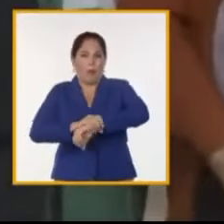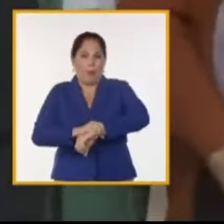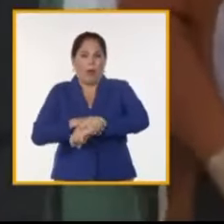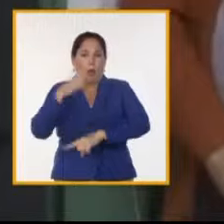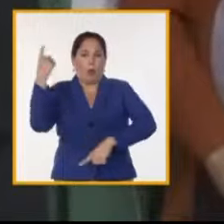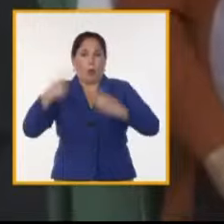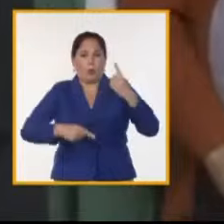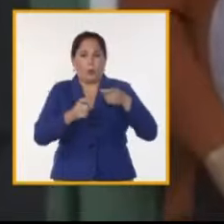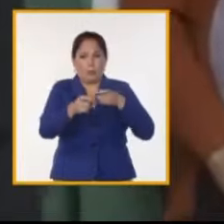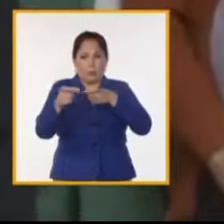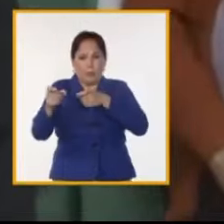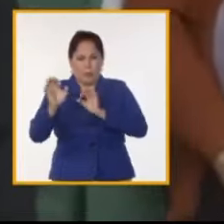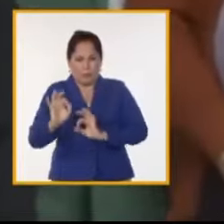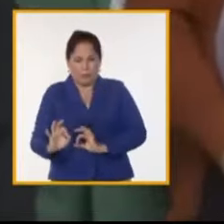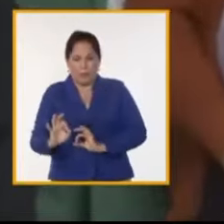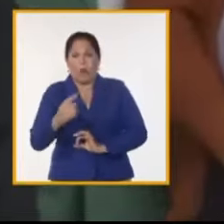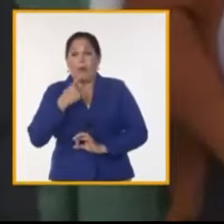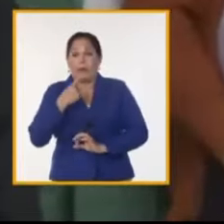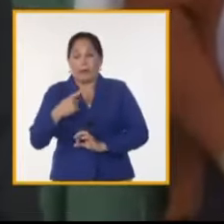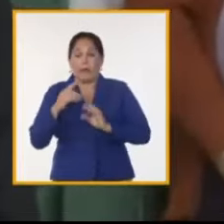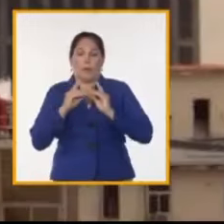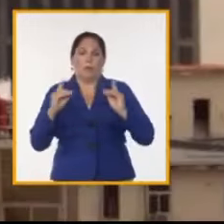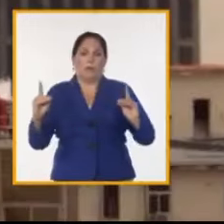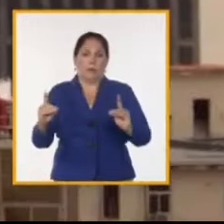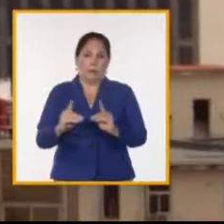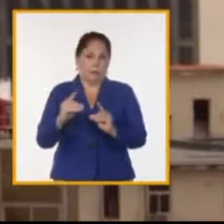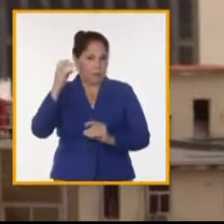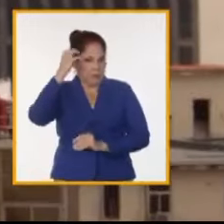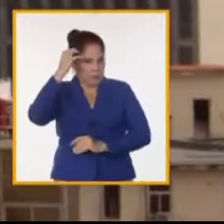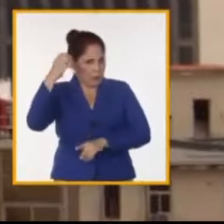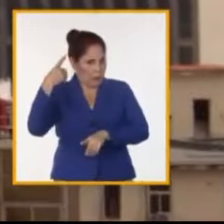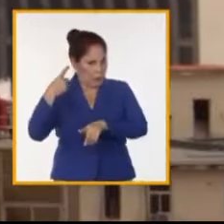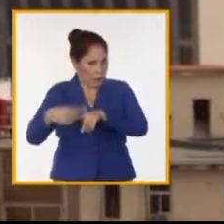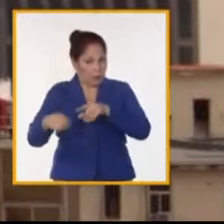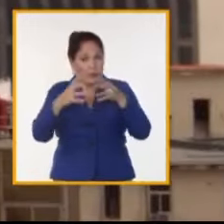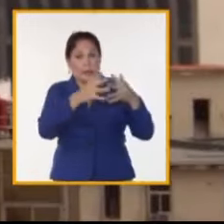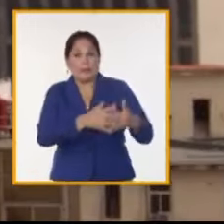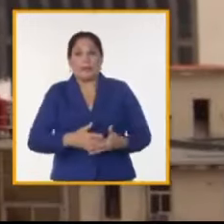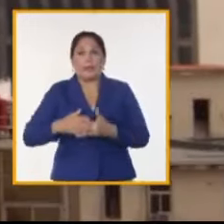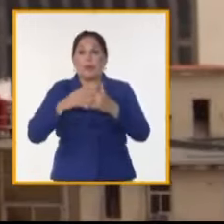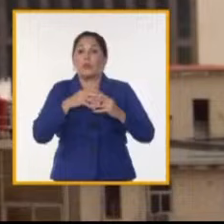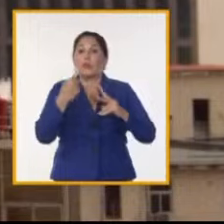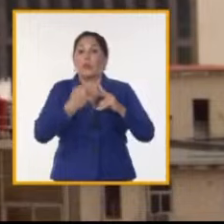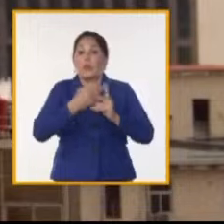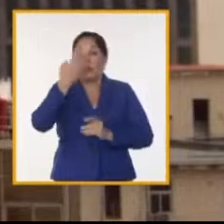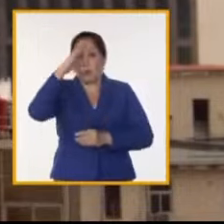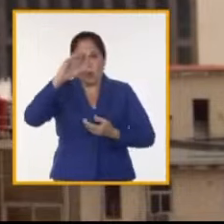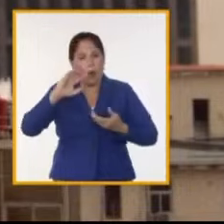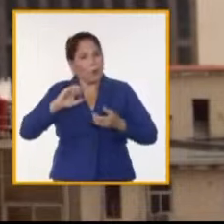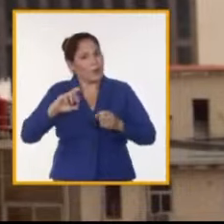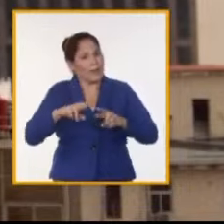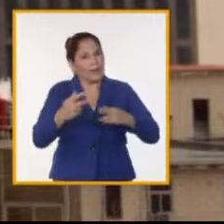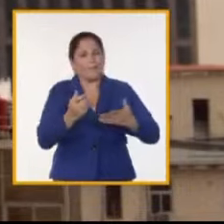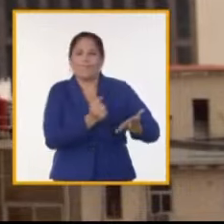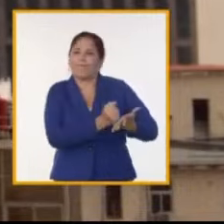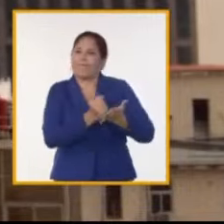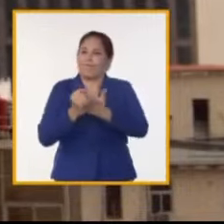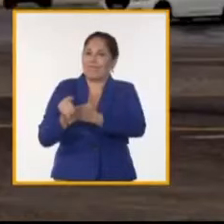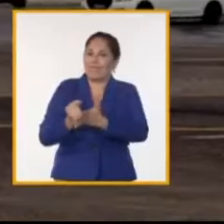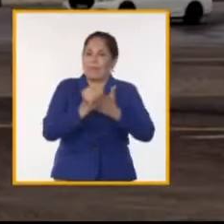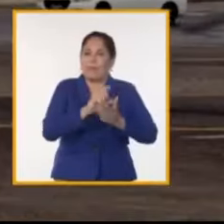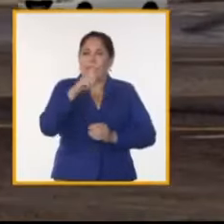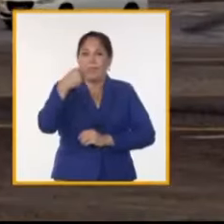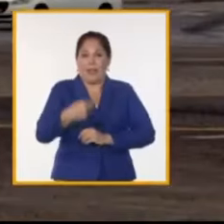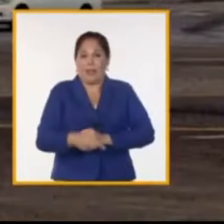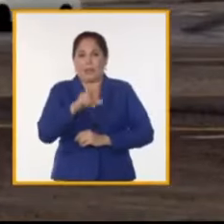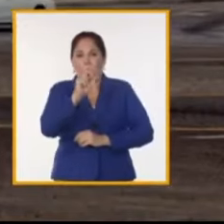guerrilleros según señaló el departamento de estado además Estados Unidos y Cuba reanudaron la cooperación en materia de aplicación de la ley